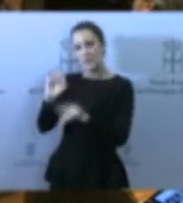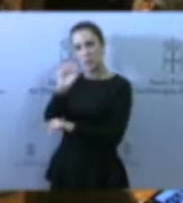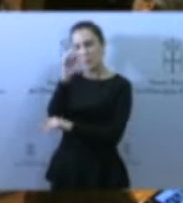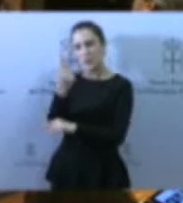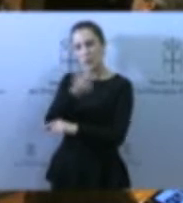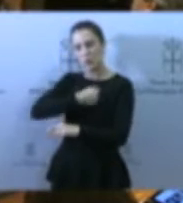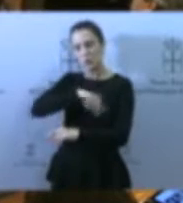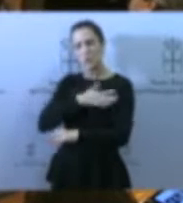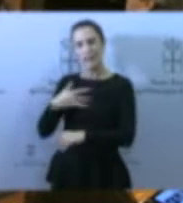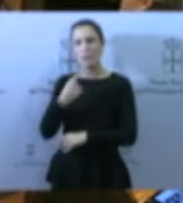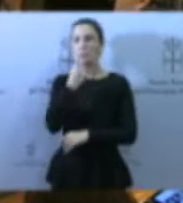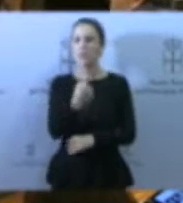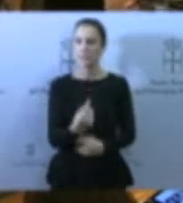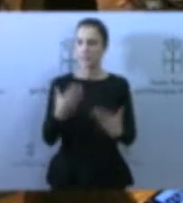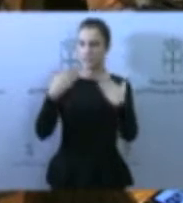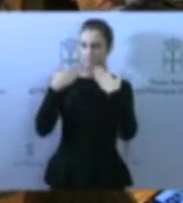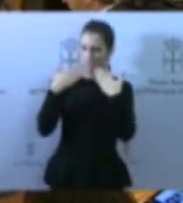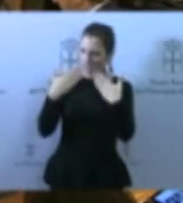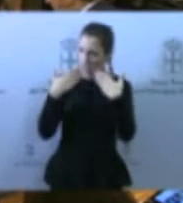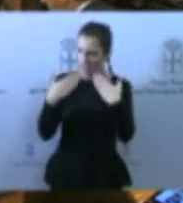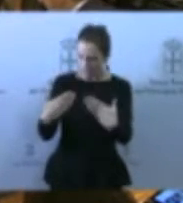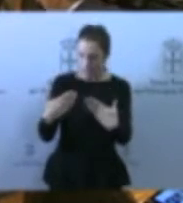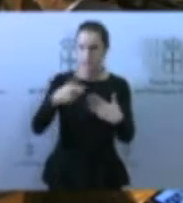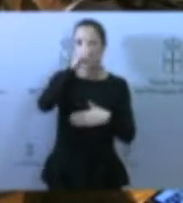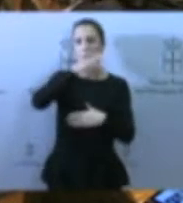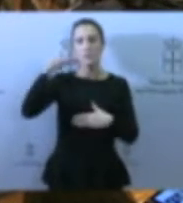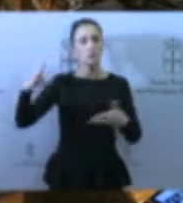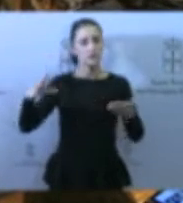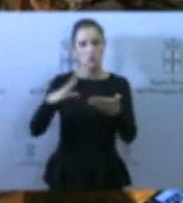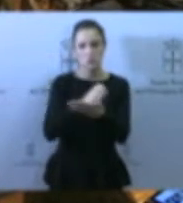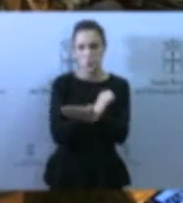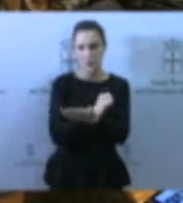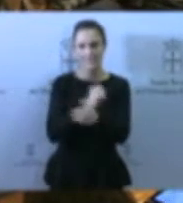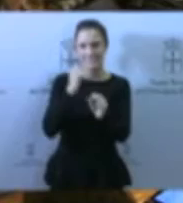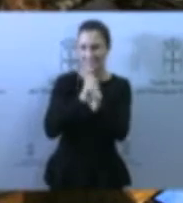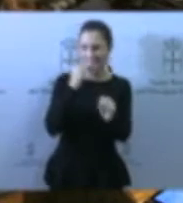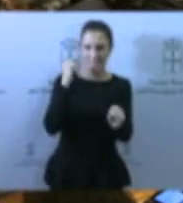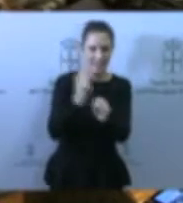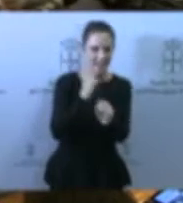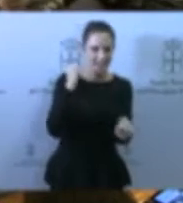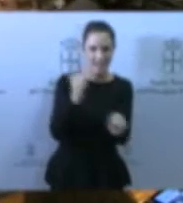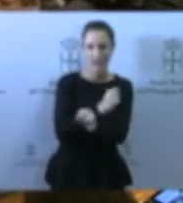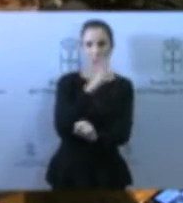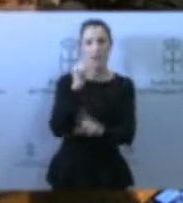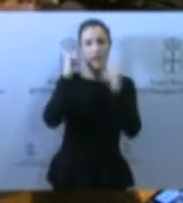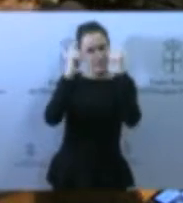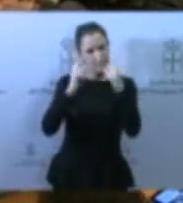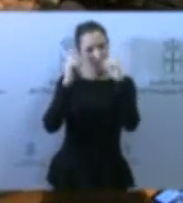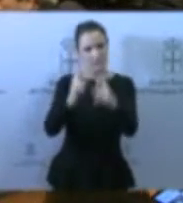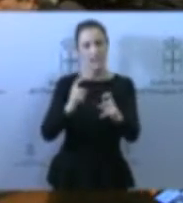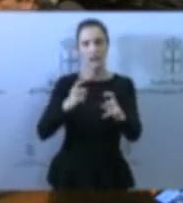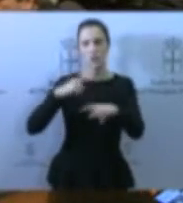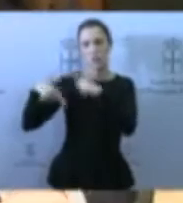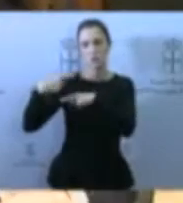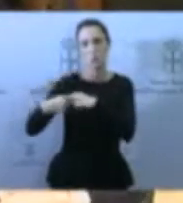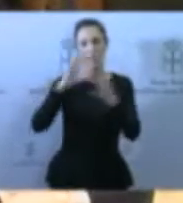trasladar la felicitación a todas las personas que estuvieron trabajando para intentar paliar los efectos de un temporal que